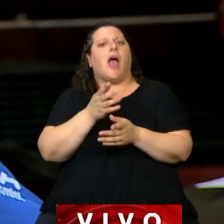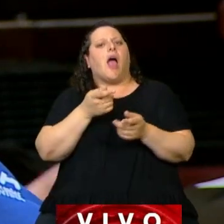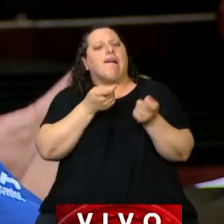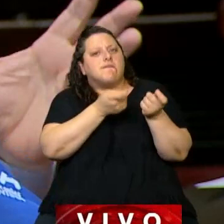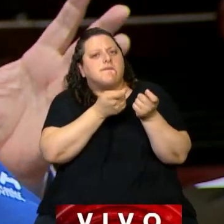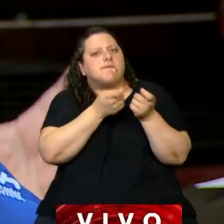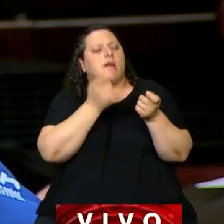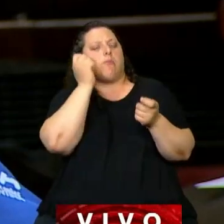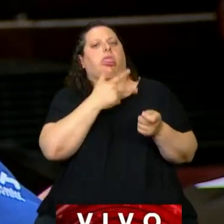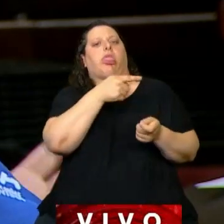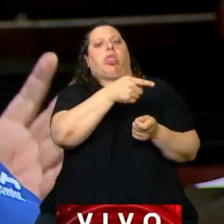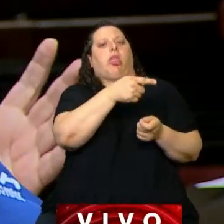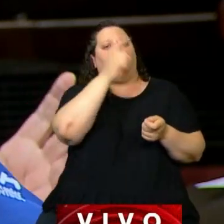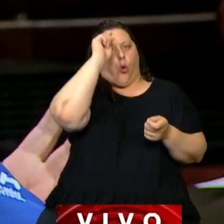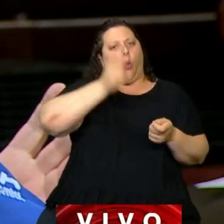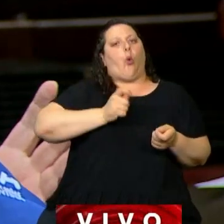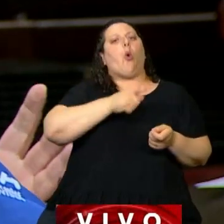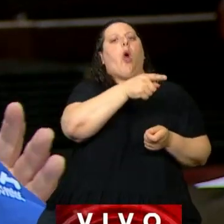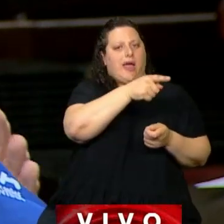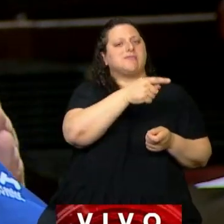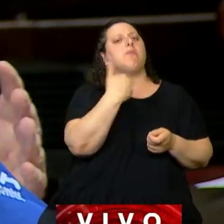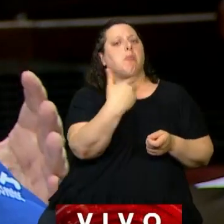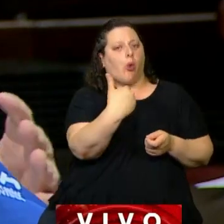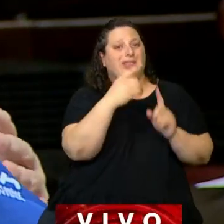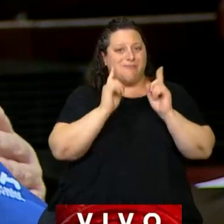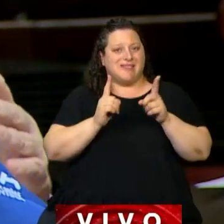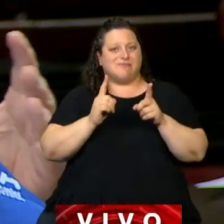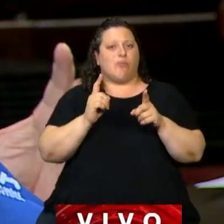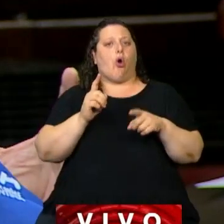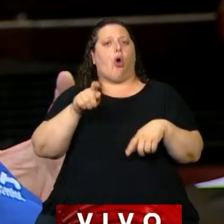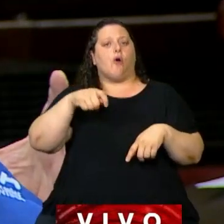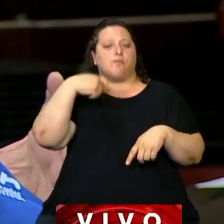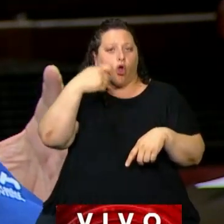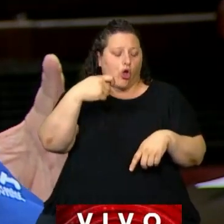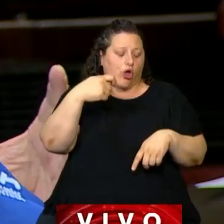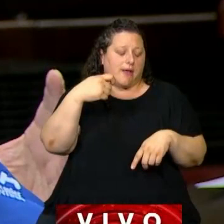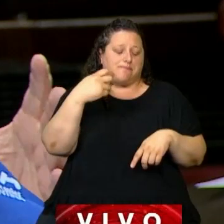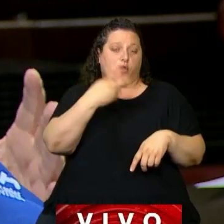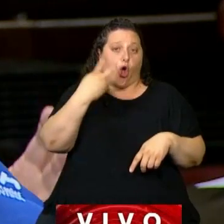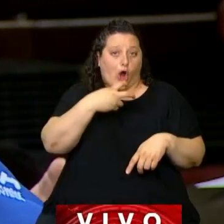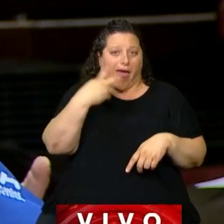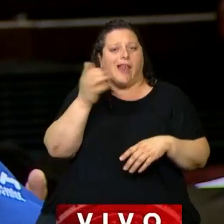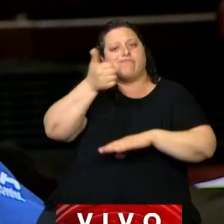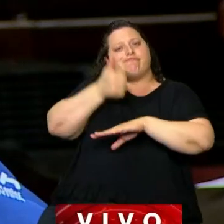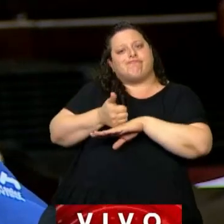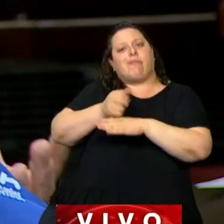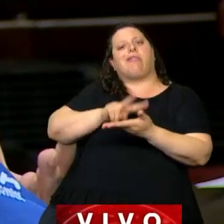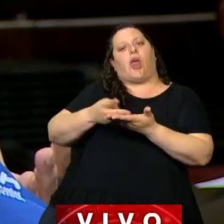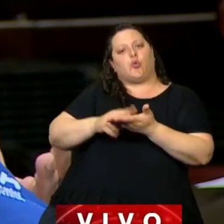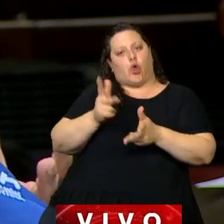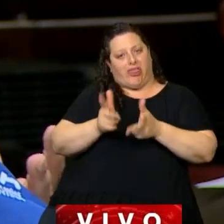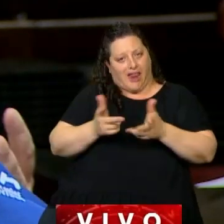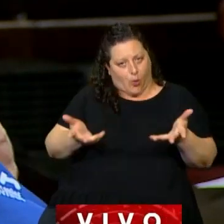juez que en el juicio oral le permitiera poder exponer con traductor de lengua de señas,